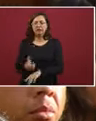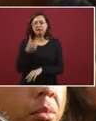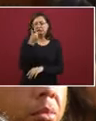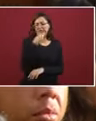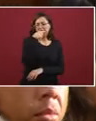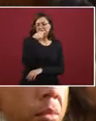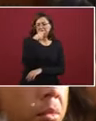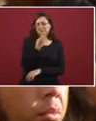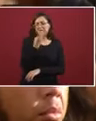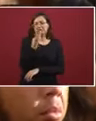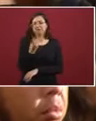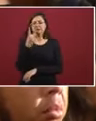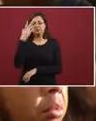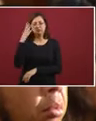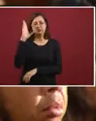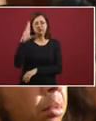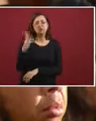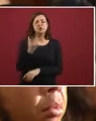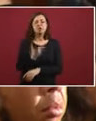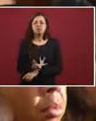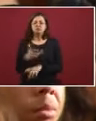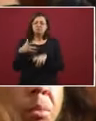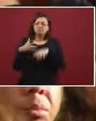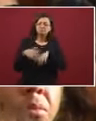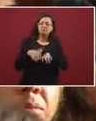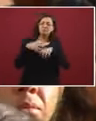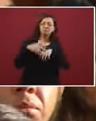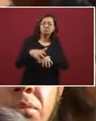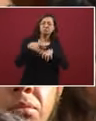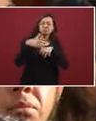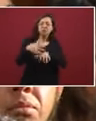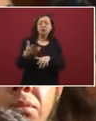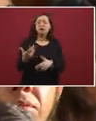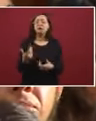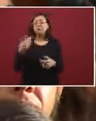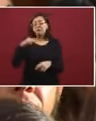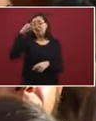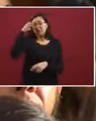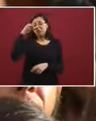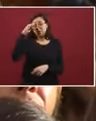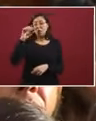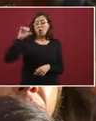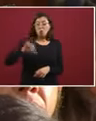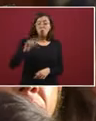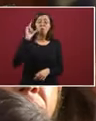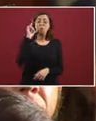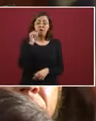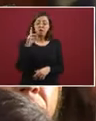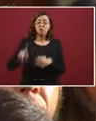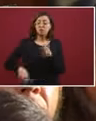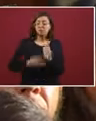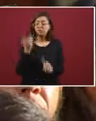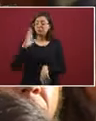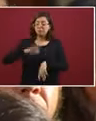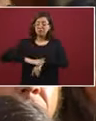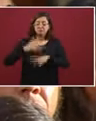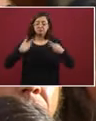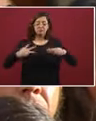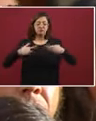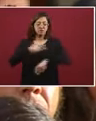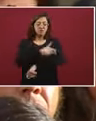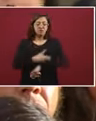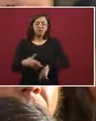niños y las 3 señoras. Se espera que en estos días, en el día de hoy, mañana, salgan más familias que se van